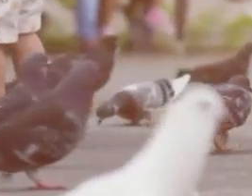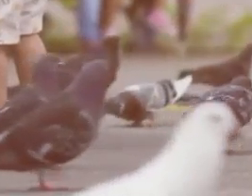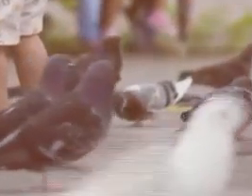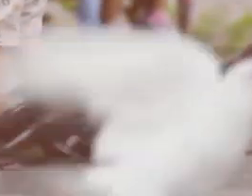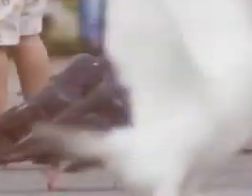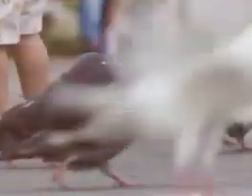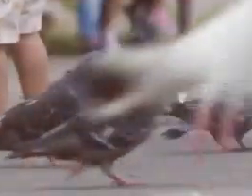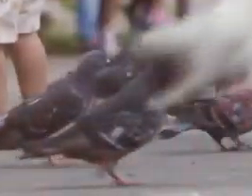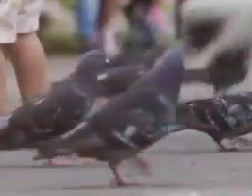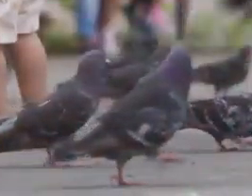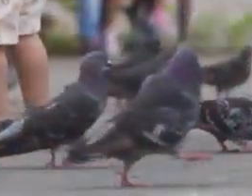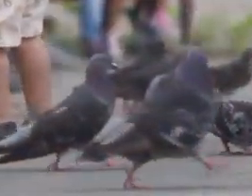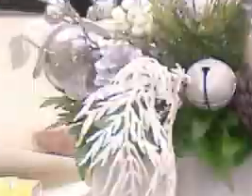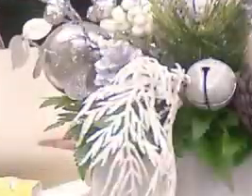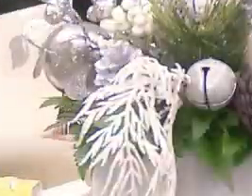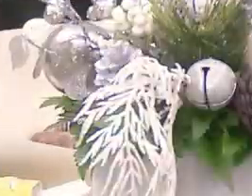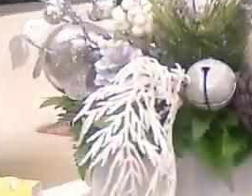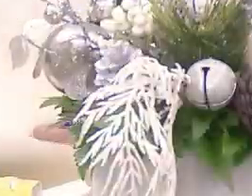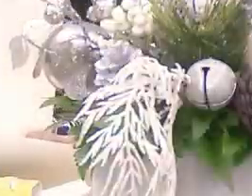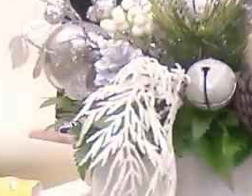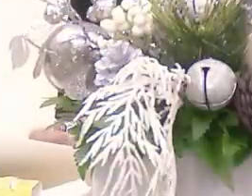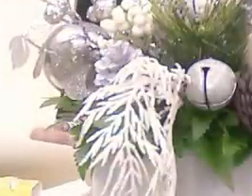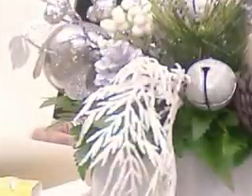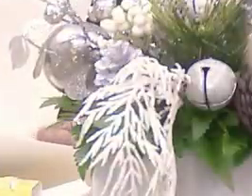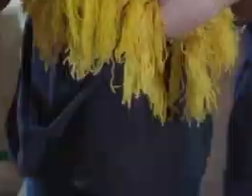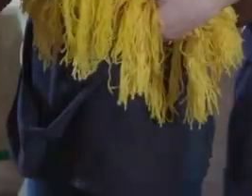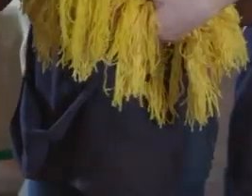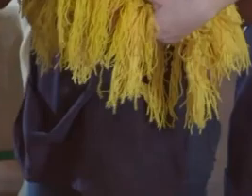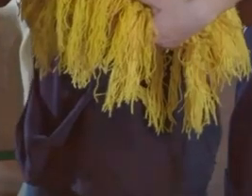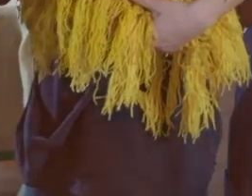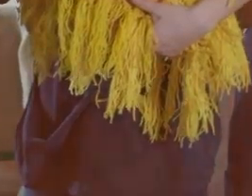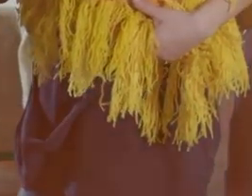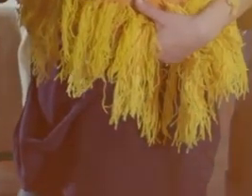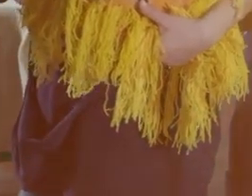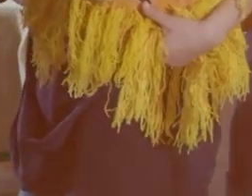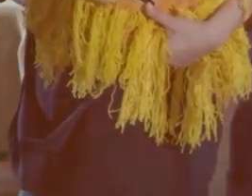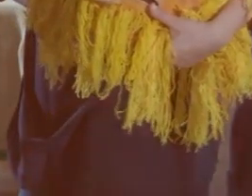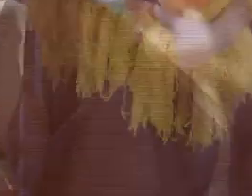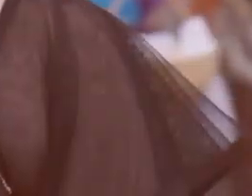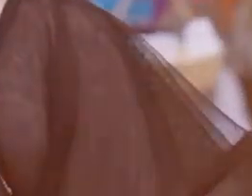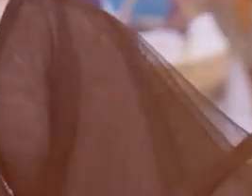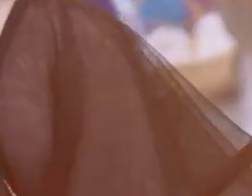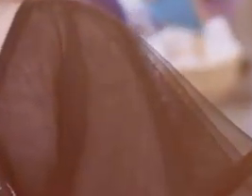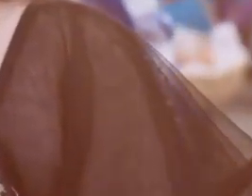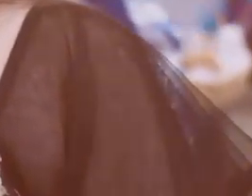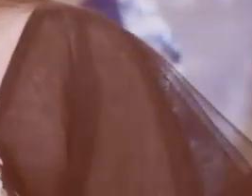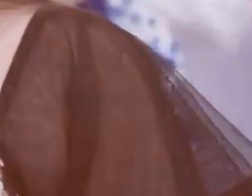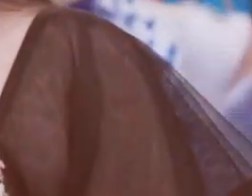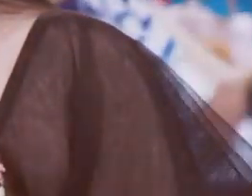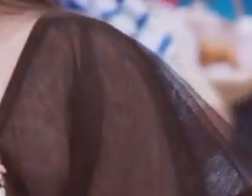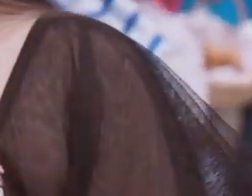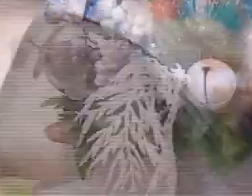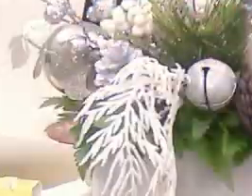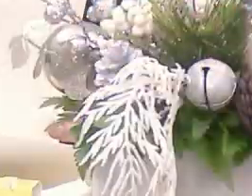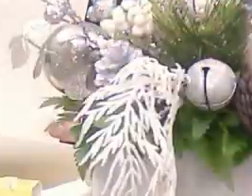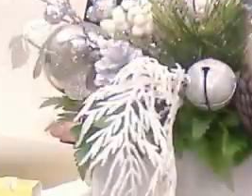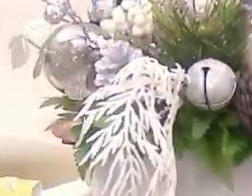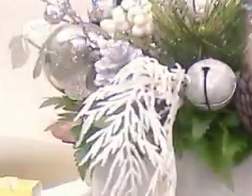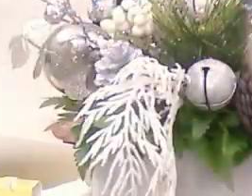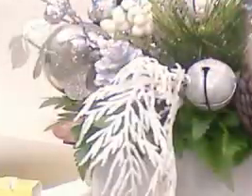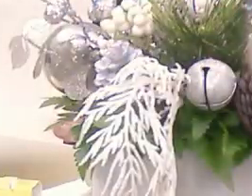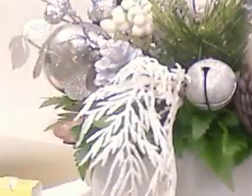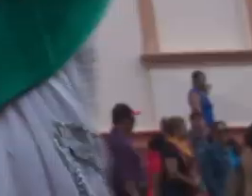decía Darío, el desafío es unir todos nuestros vigores dispersos para aprender, para